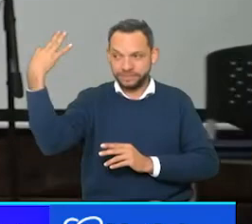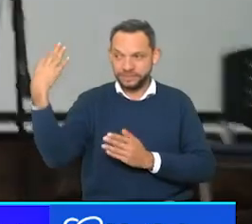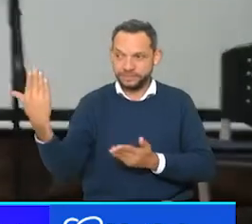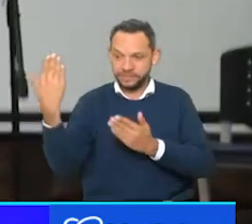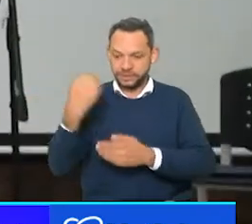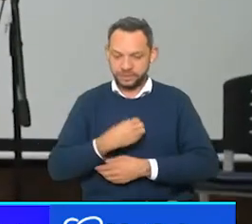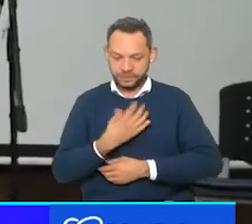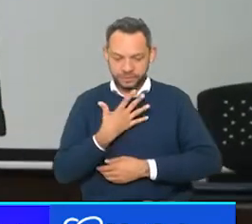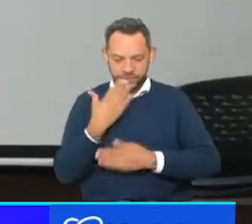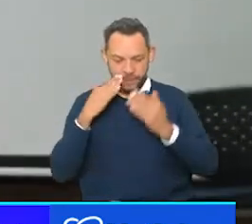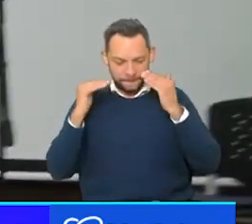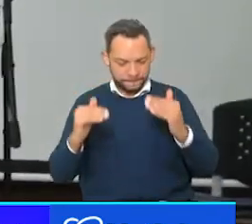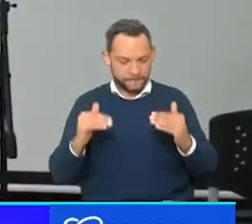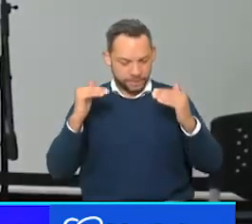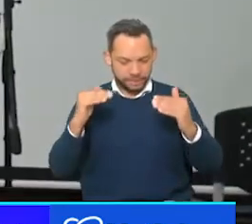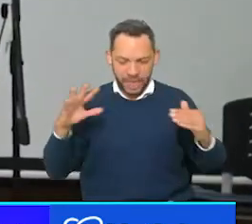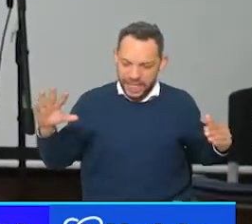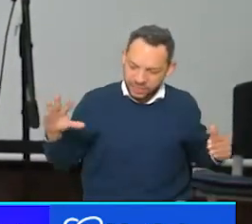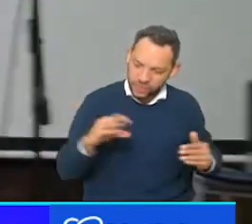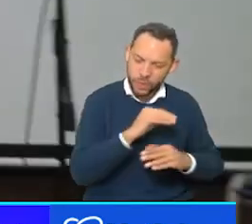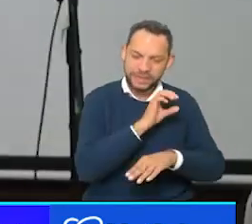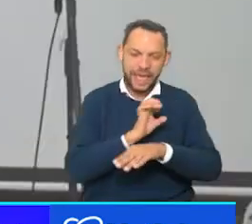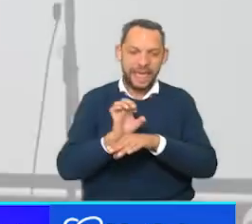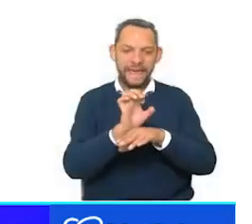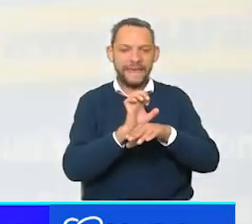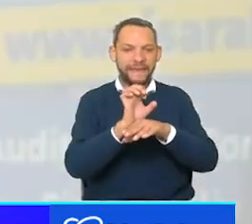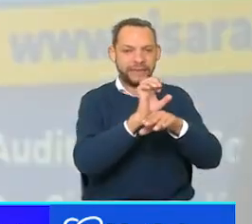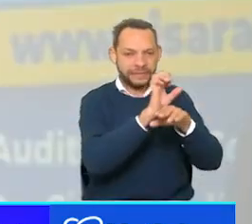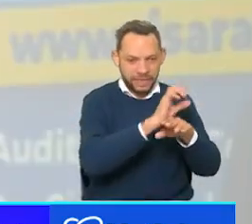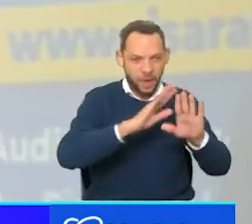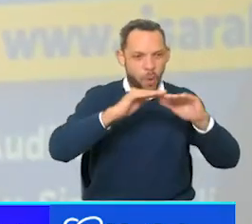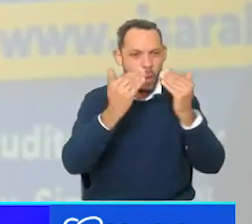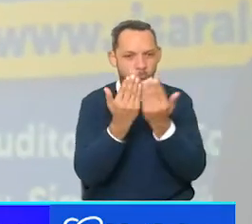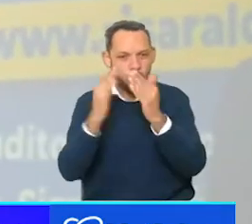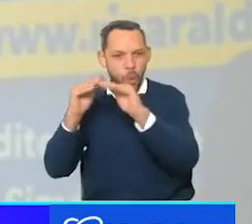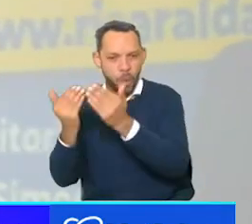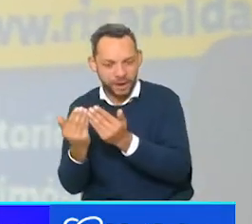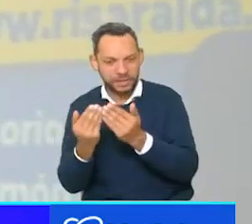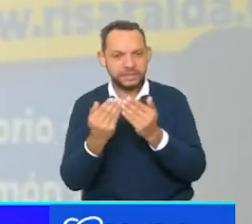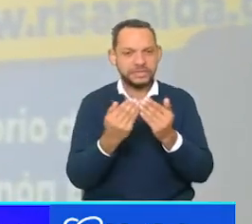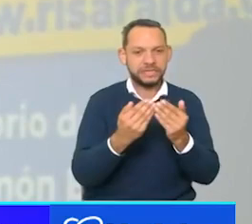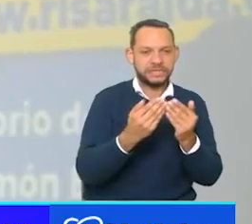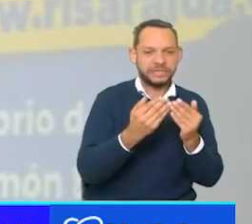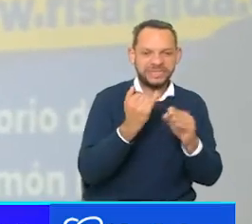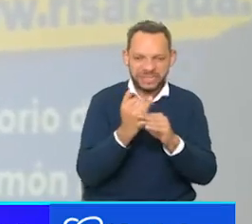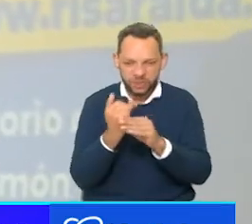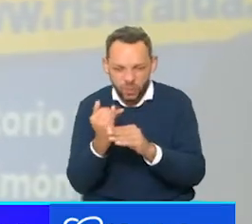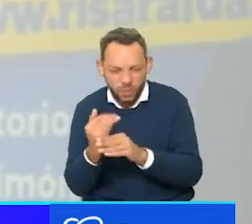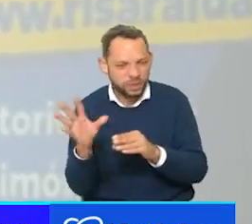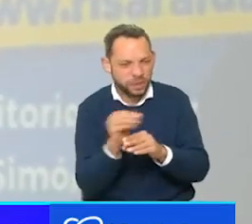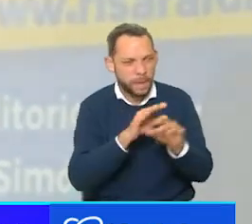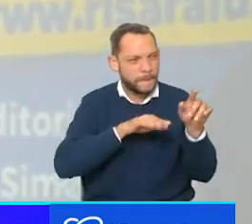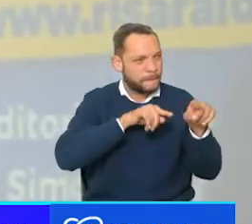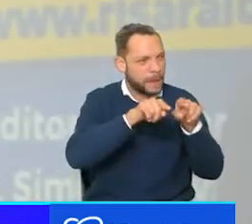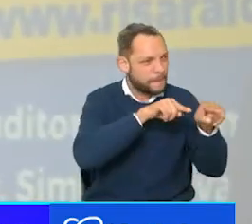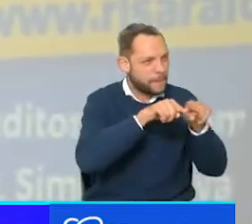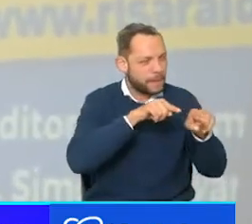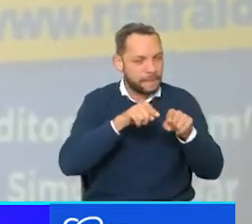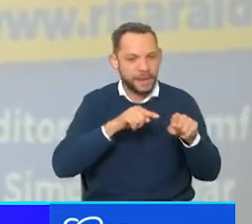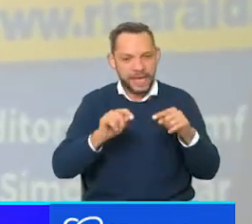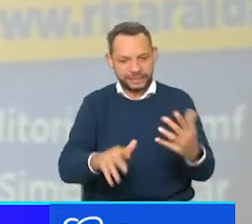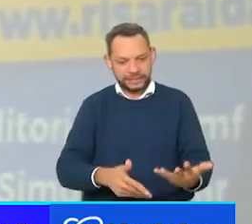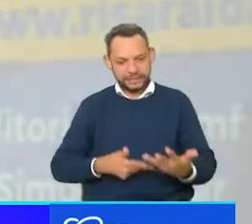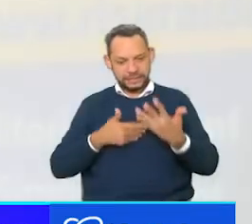versión participaron todas las instituciones educativas públicas y privadas del departamento, en donde tras un proceso de selección, 10 fueron